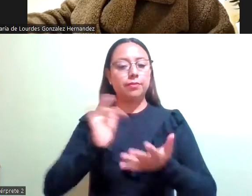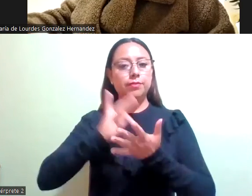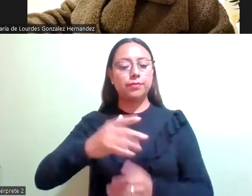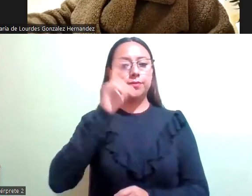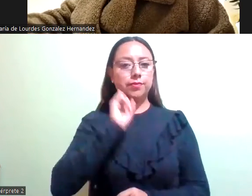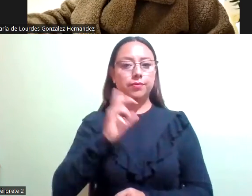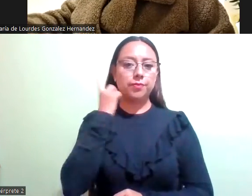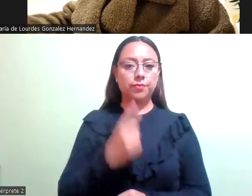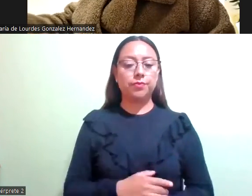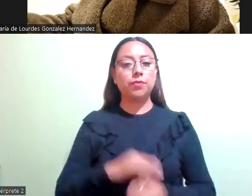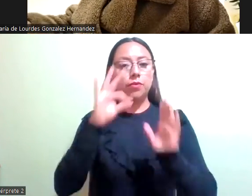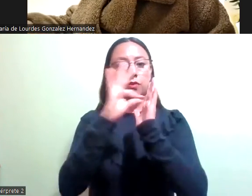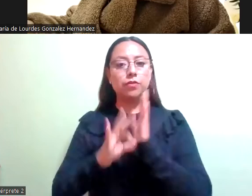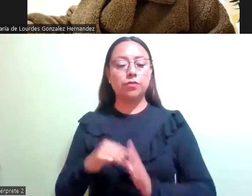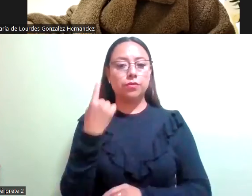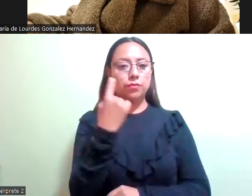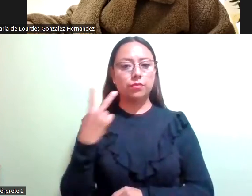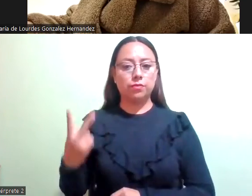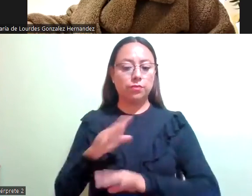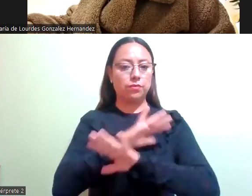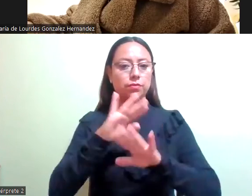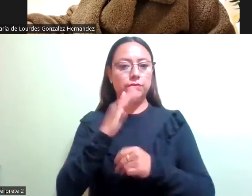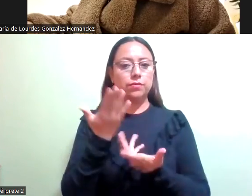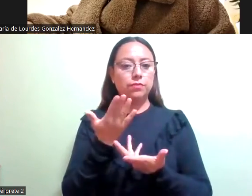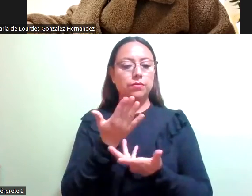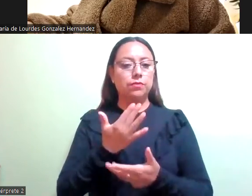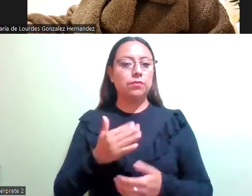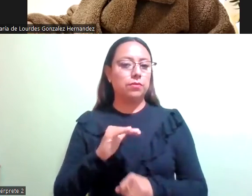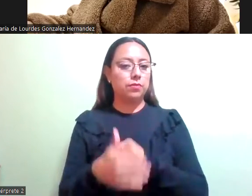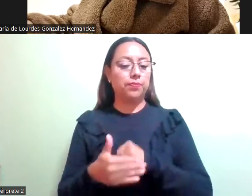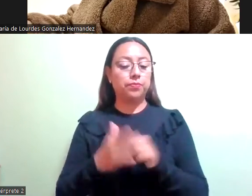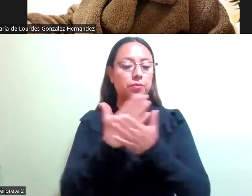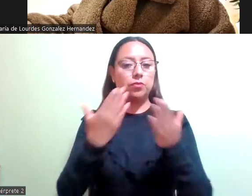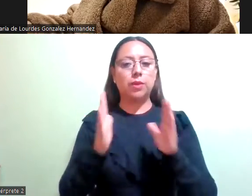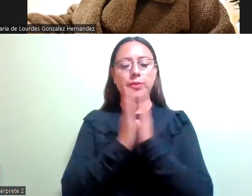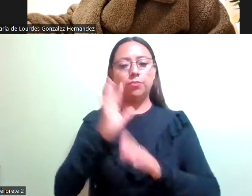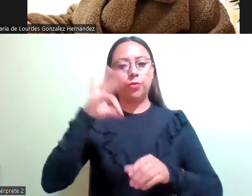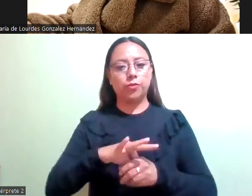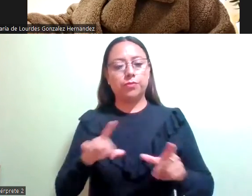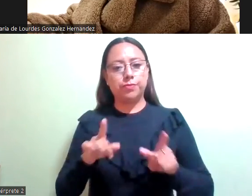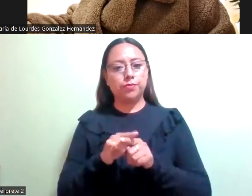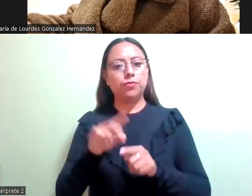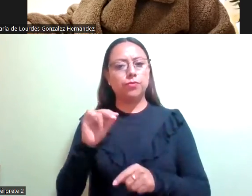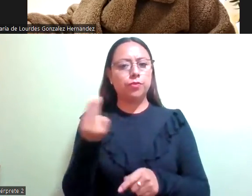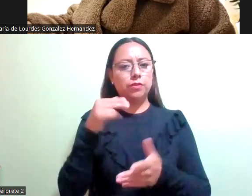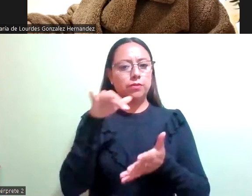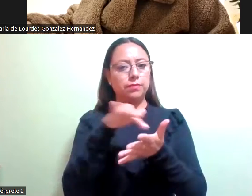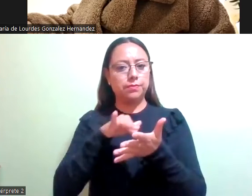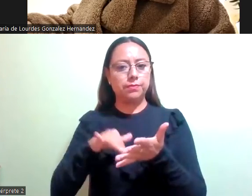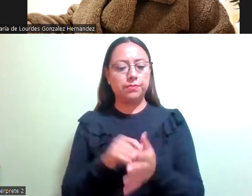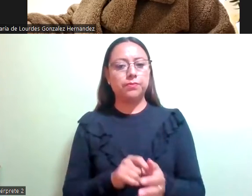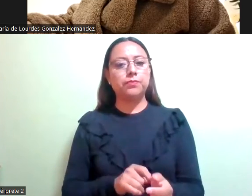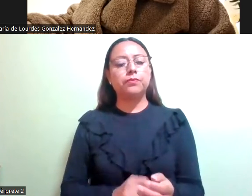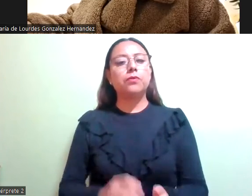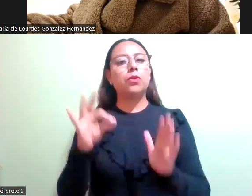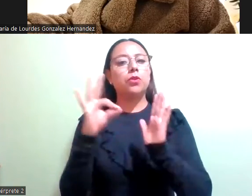1 y 2 han sido desahogados, solicito a la Secretaría pueda someter a votación económica y dispensando su lectura el punto 3